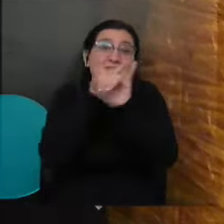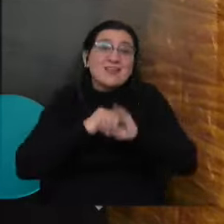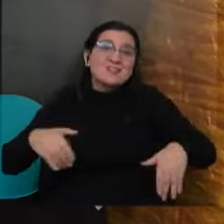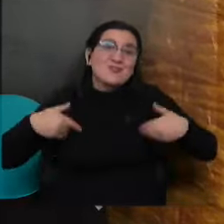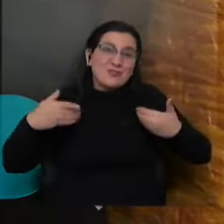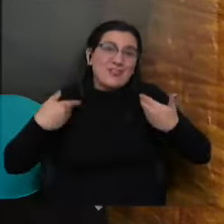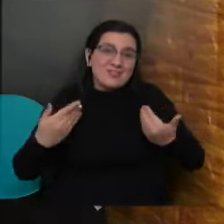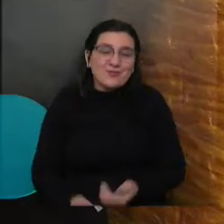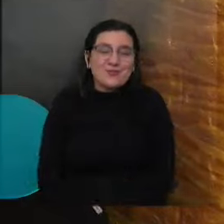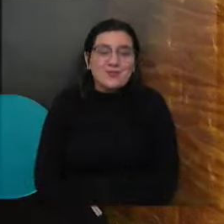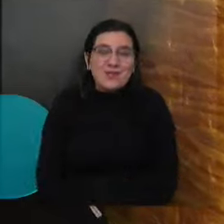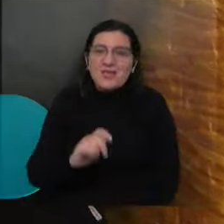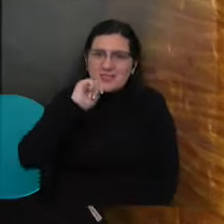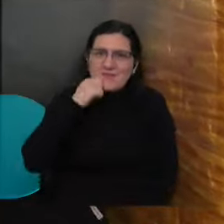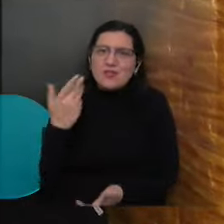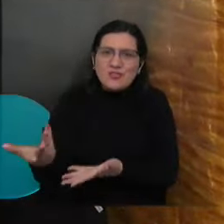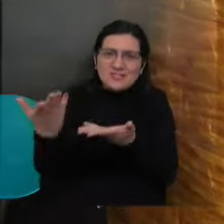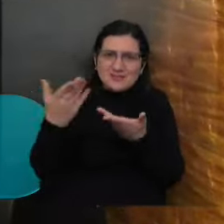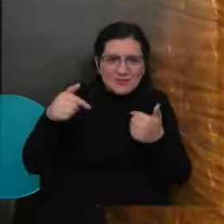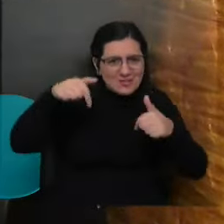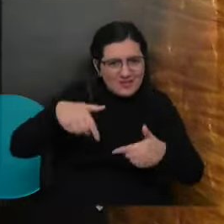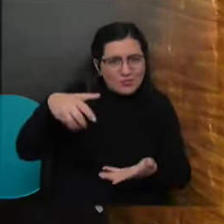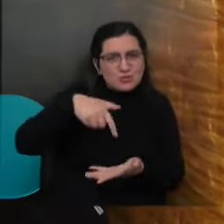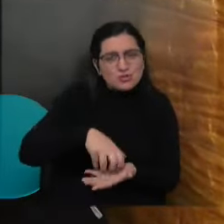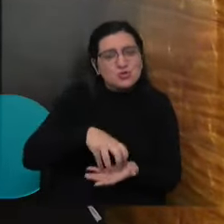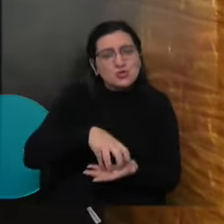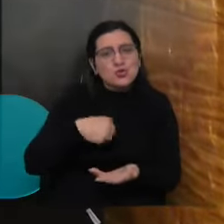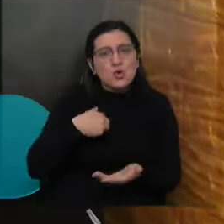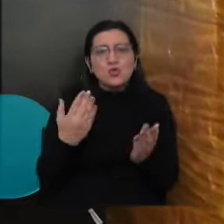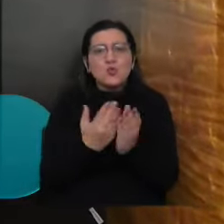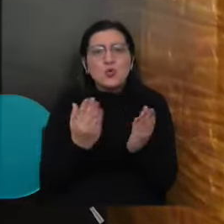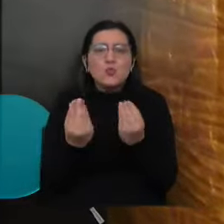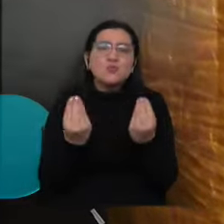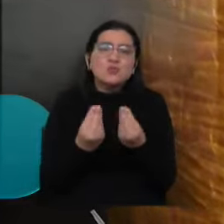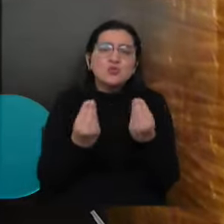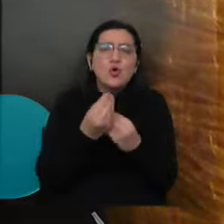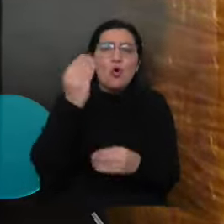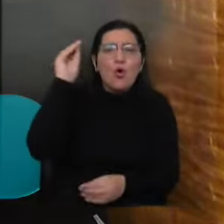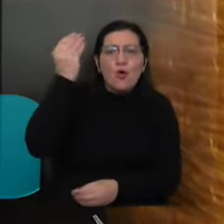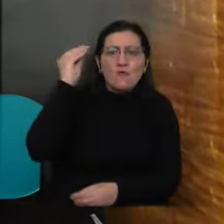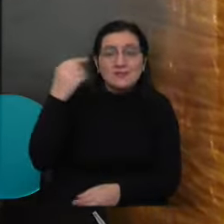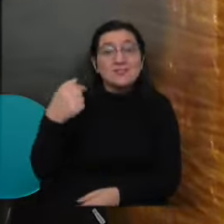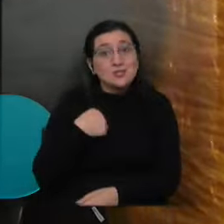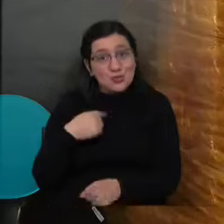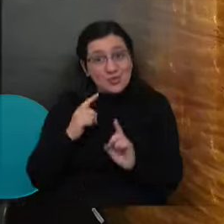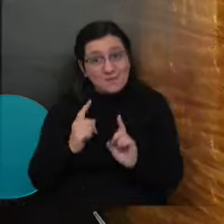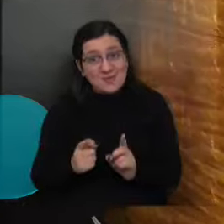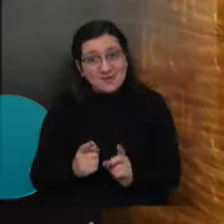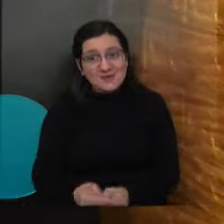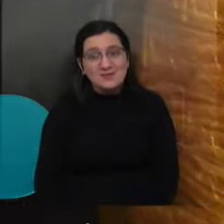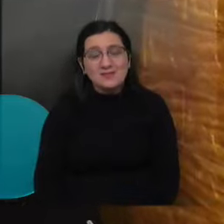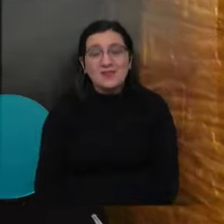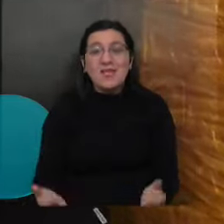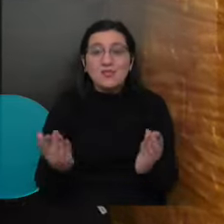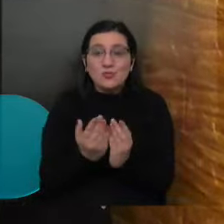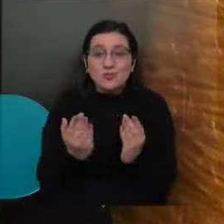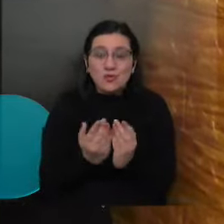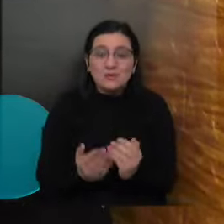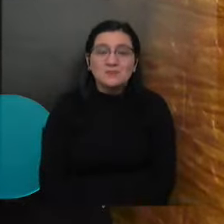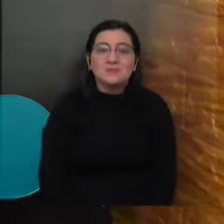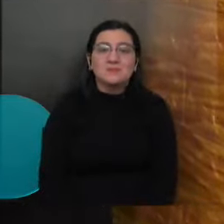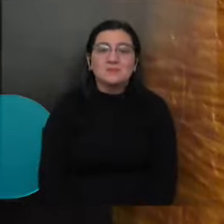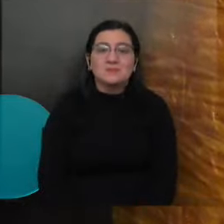contento y divino de recibir los acá donde yo estudio donde un montón de jóvenes este y yo estudian este